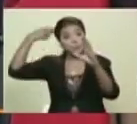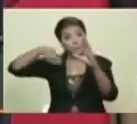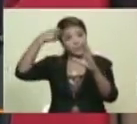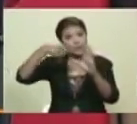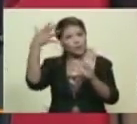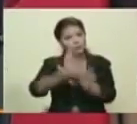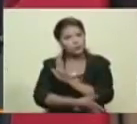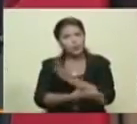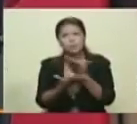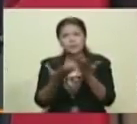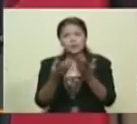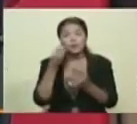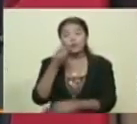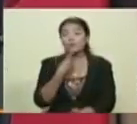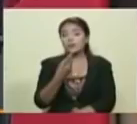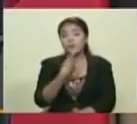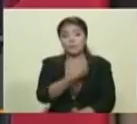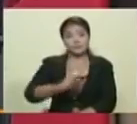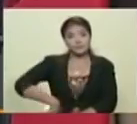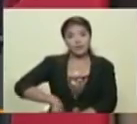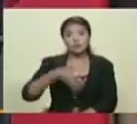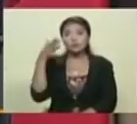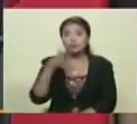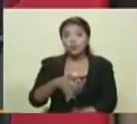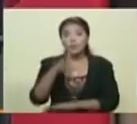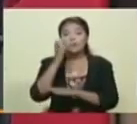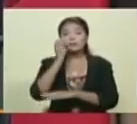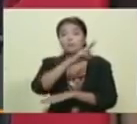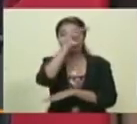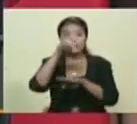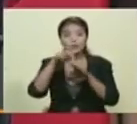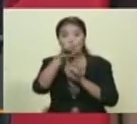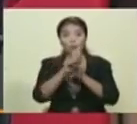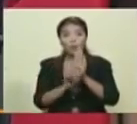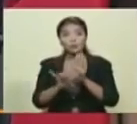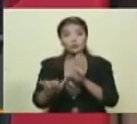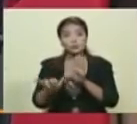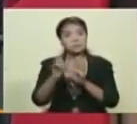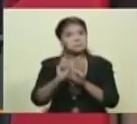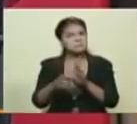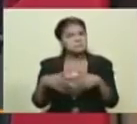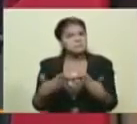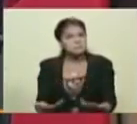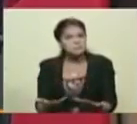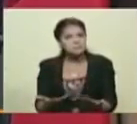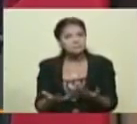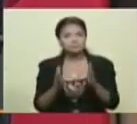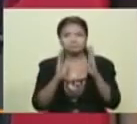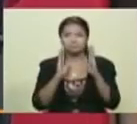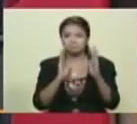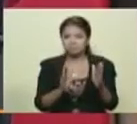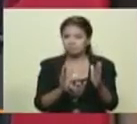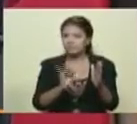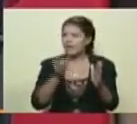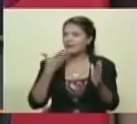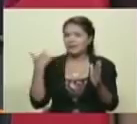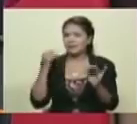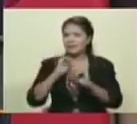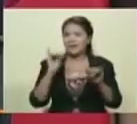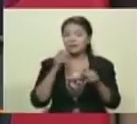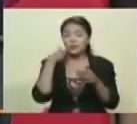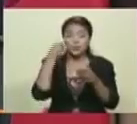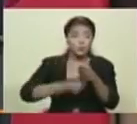propósito de los comentarios del presidente sobre la Asamblea Nacional Constituyente, que tiene que ver con ese episodio que ya se ha conocido como la